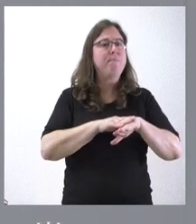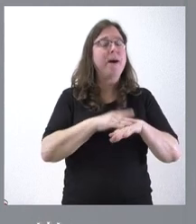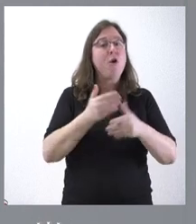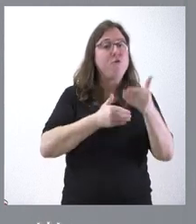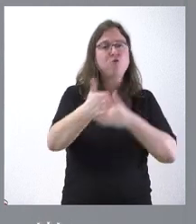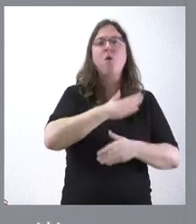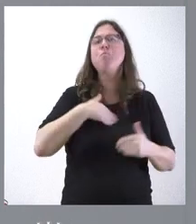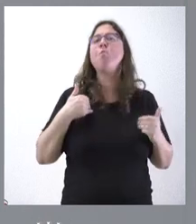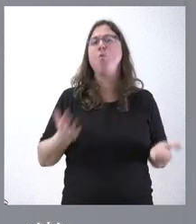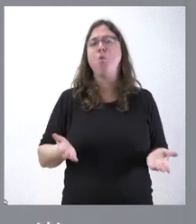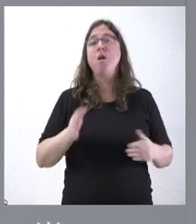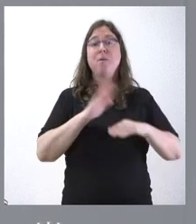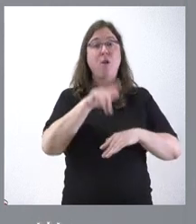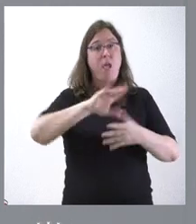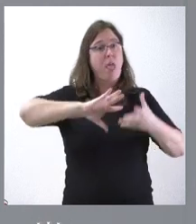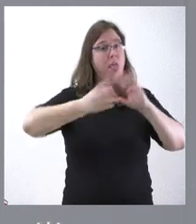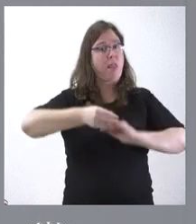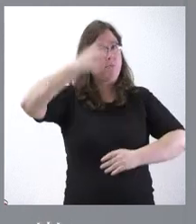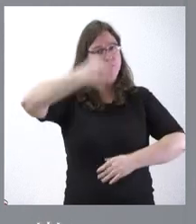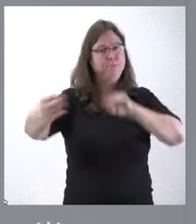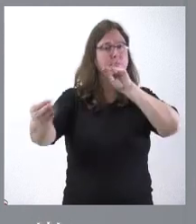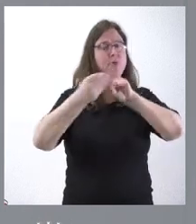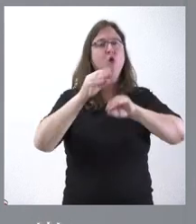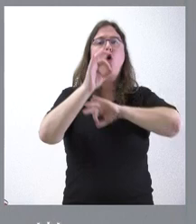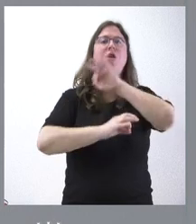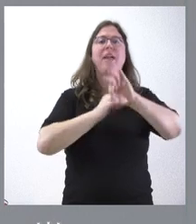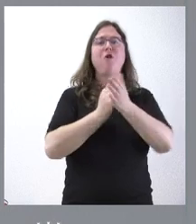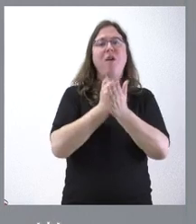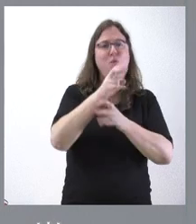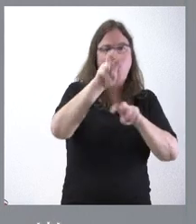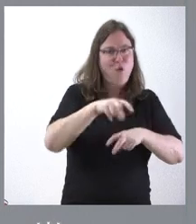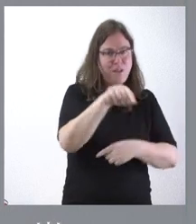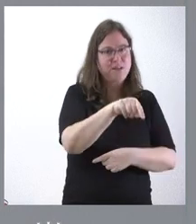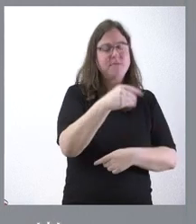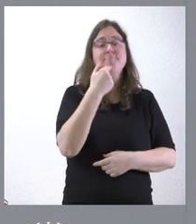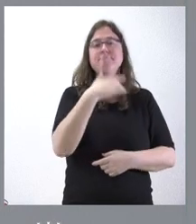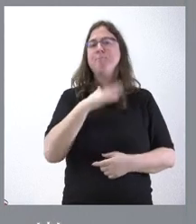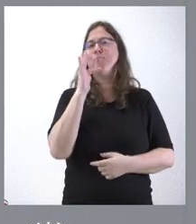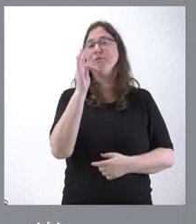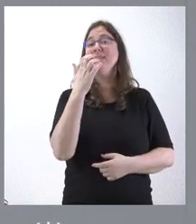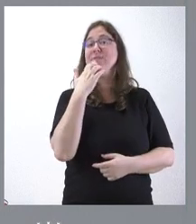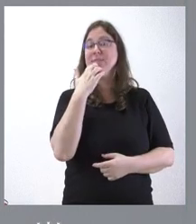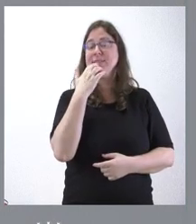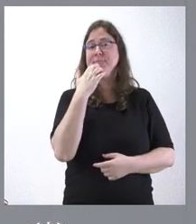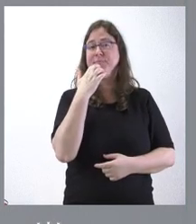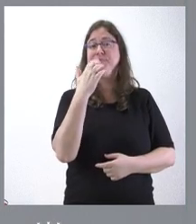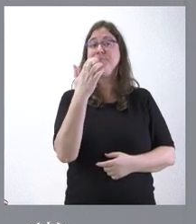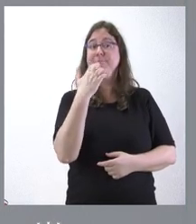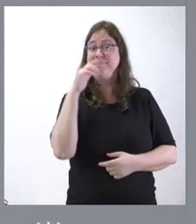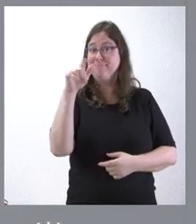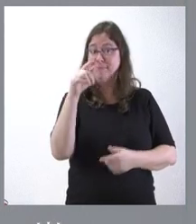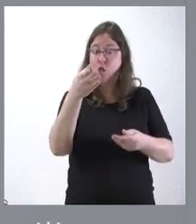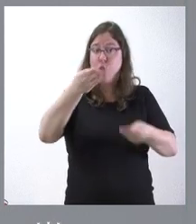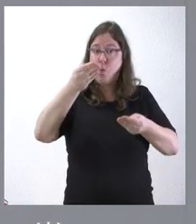futuro porque esto lo comparten las organizaciones agrarias y por tanto siempre es positivo que se tenga la ocasión de que ese documento a su